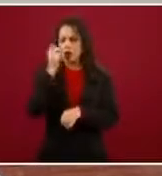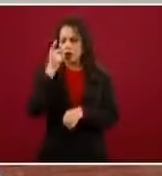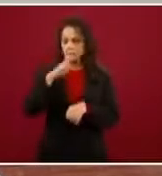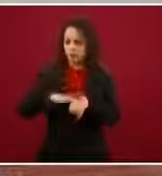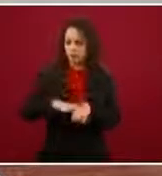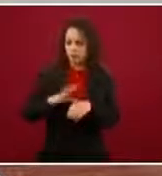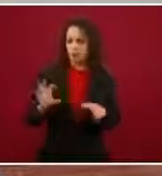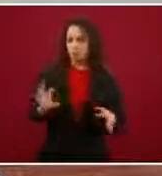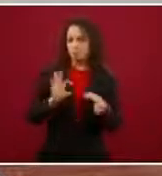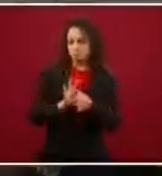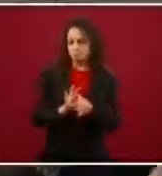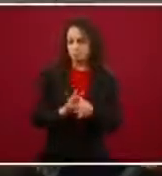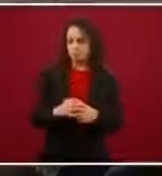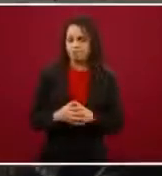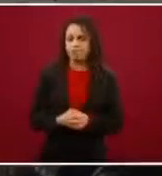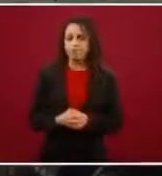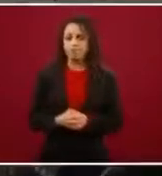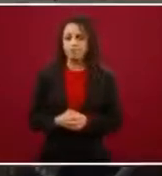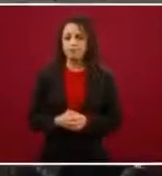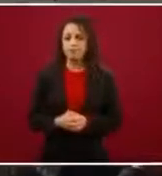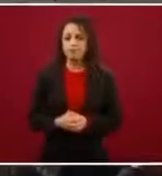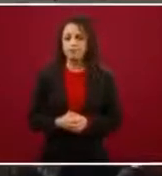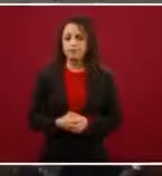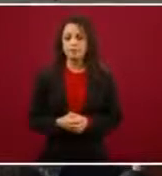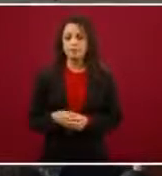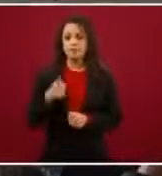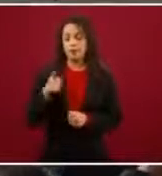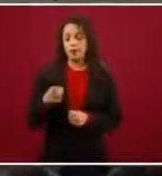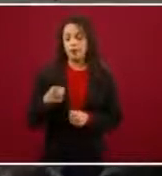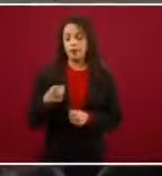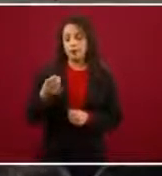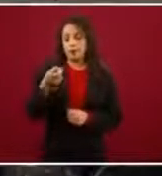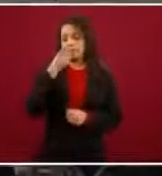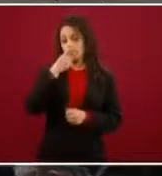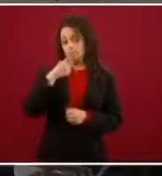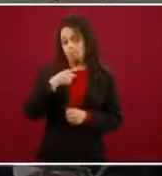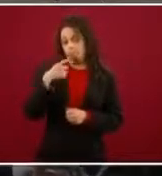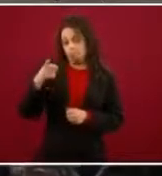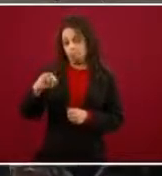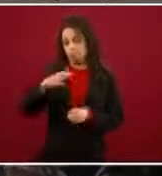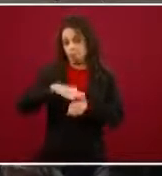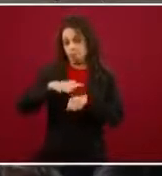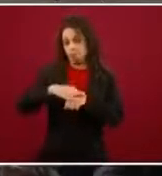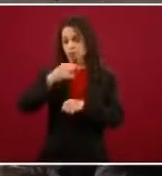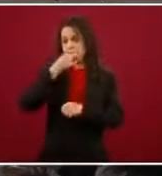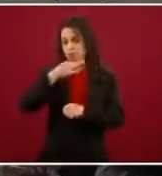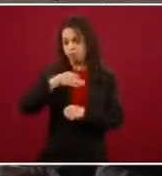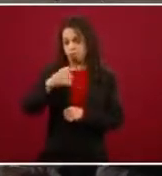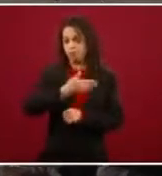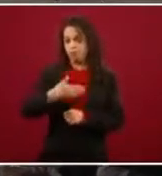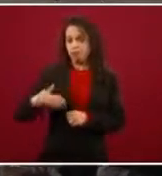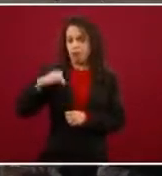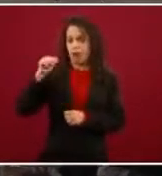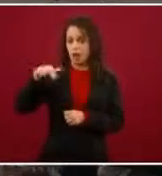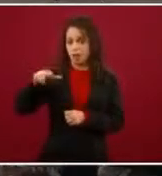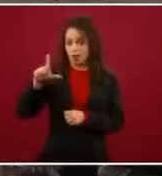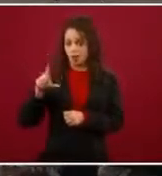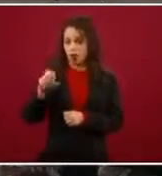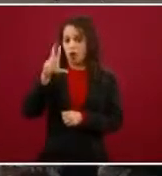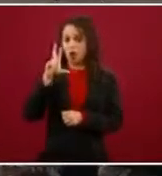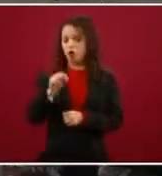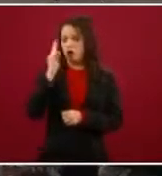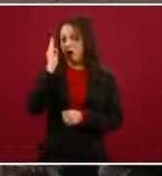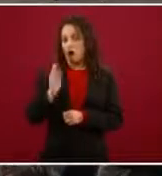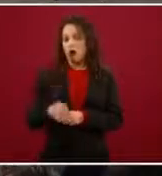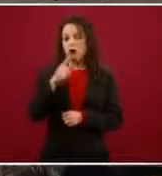corresponden, de acuerdo con la instrucción que tengo del presidente de la República, para efecto de no tolerar ningún acto relacionado